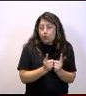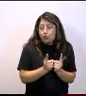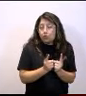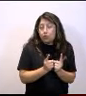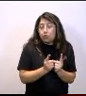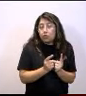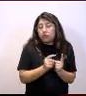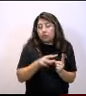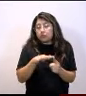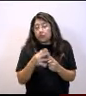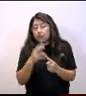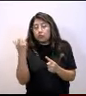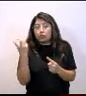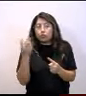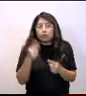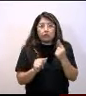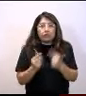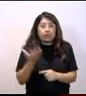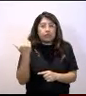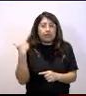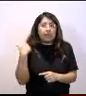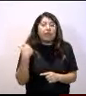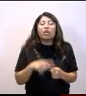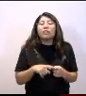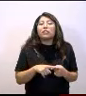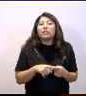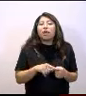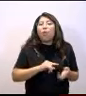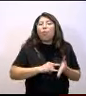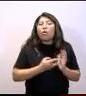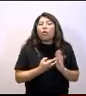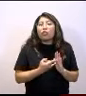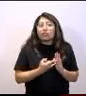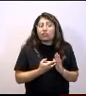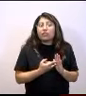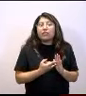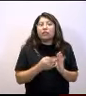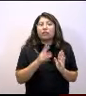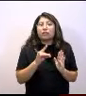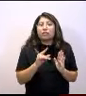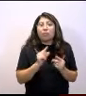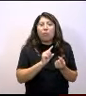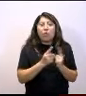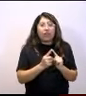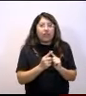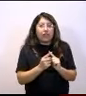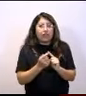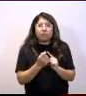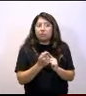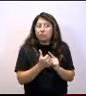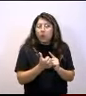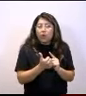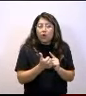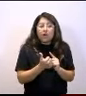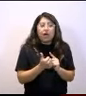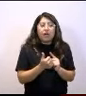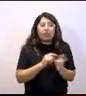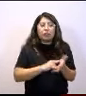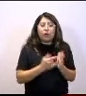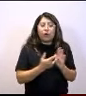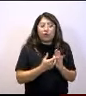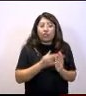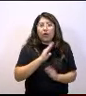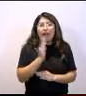que en presupuestos anteriores, un proyecto con efectivamente menos modificaciones, un proyecto que afecta a